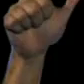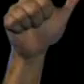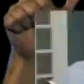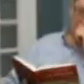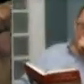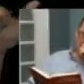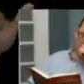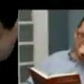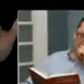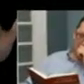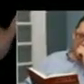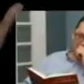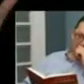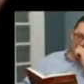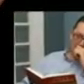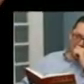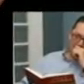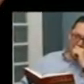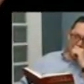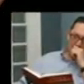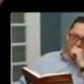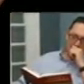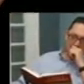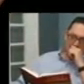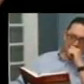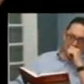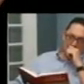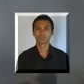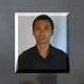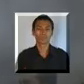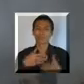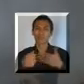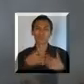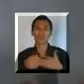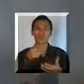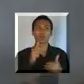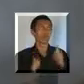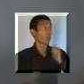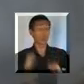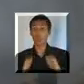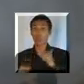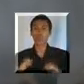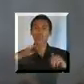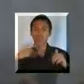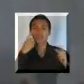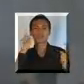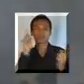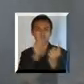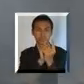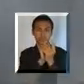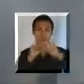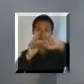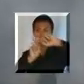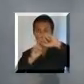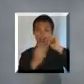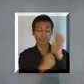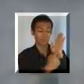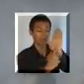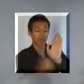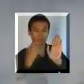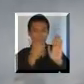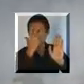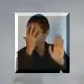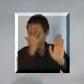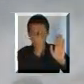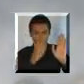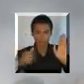Te conozco, bacalao, aunque venga disfrazado. Estas son las pruebas de la desvergüenza y la maldad de que es